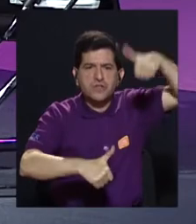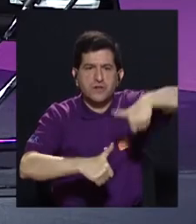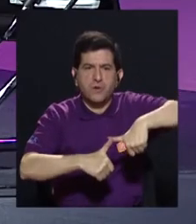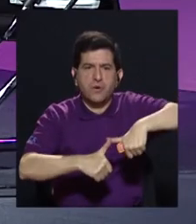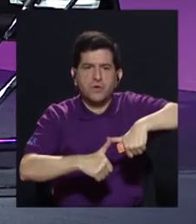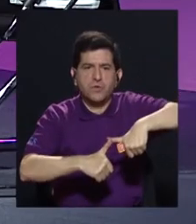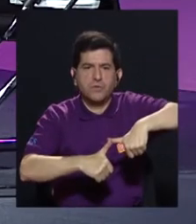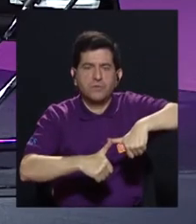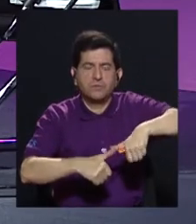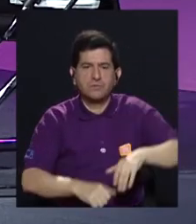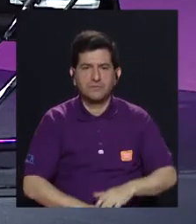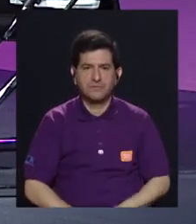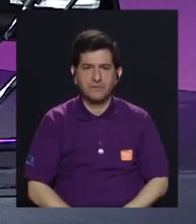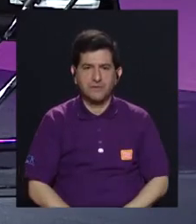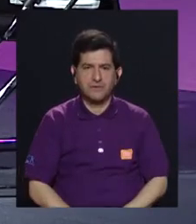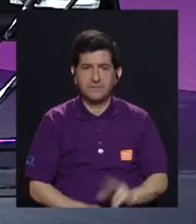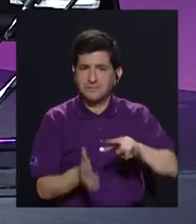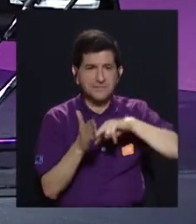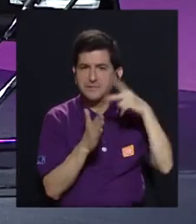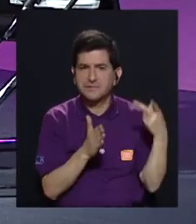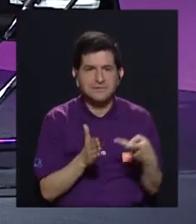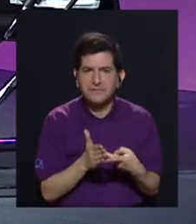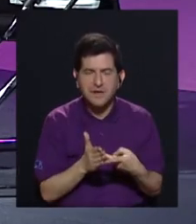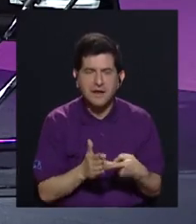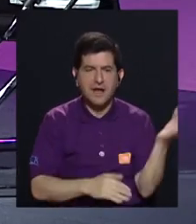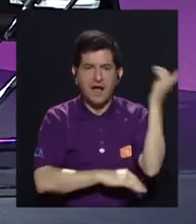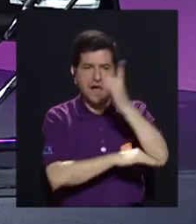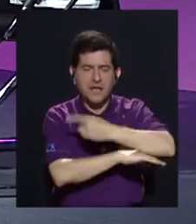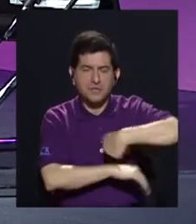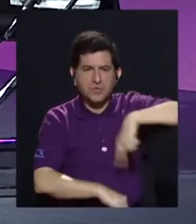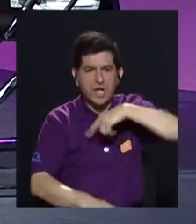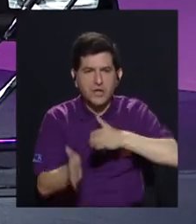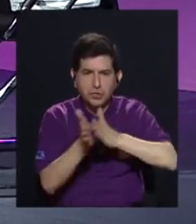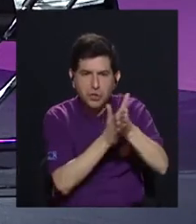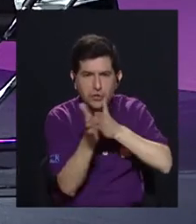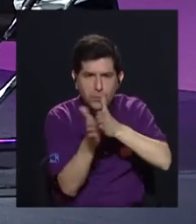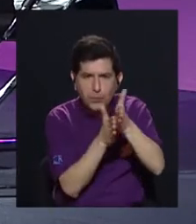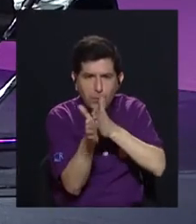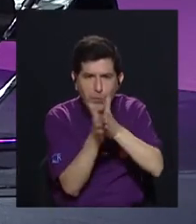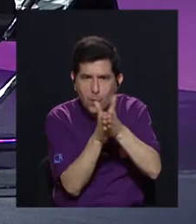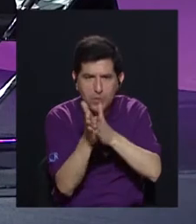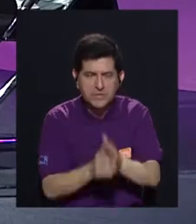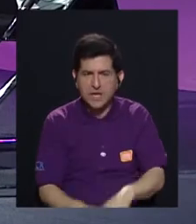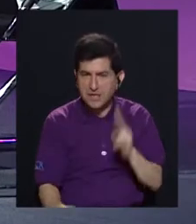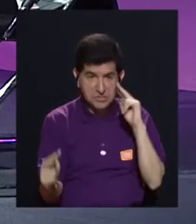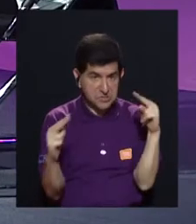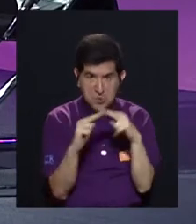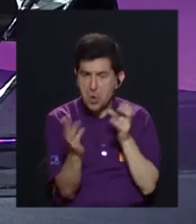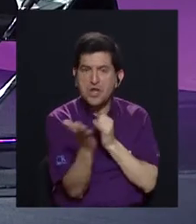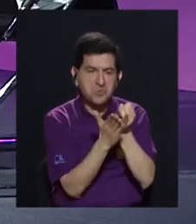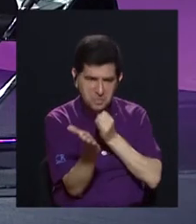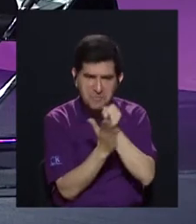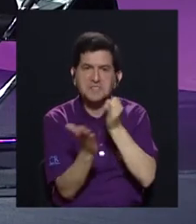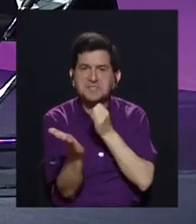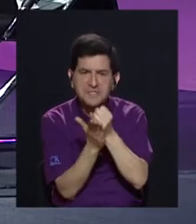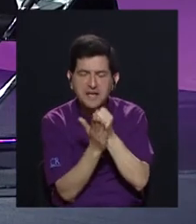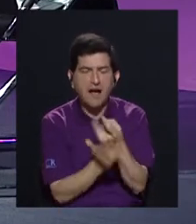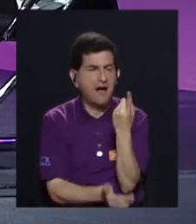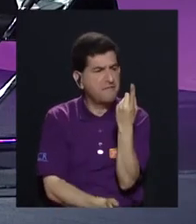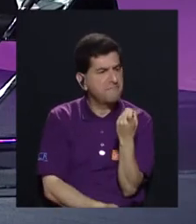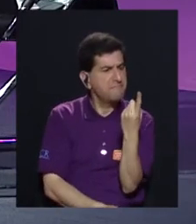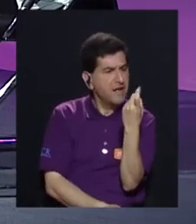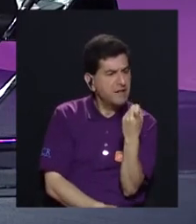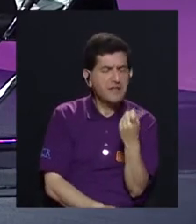verdad y entonces en este sentido es un día que podemos aprovechar para que si no conocemos investigar sobre los pendientes